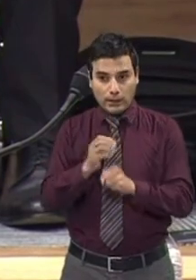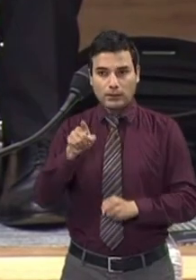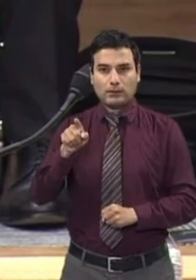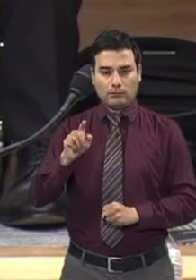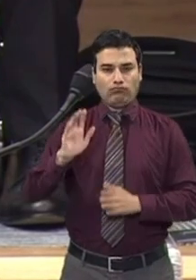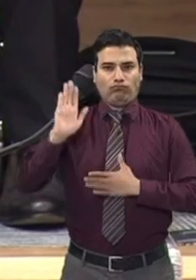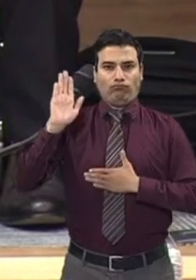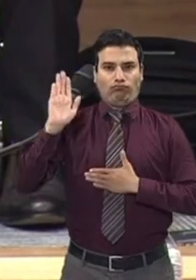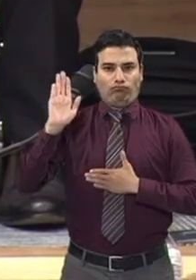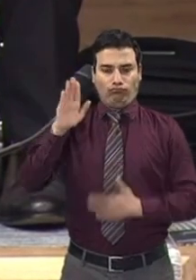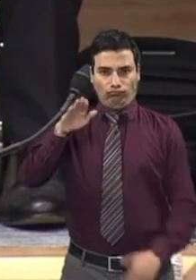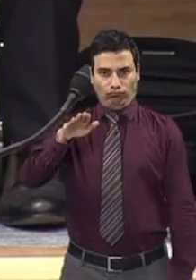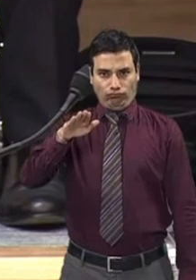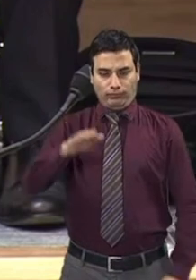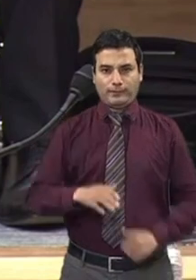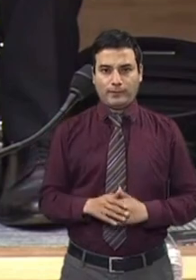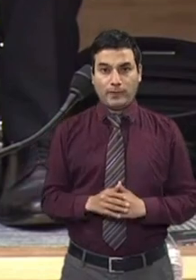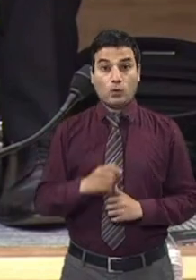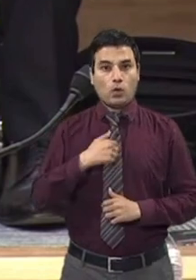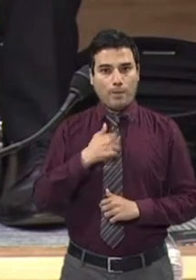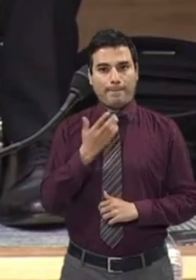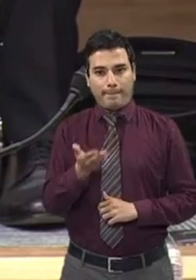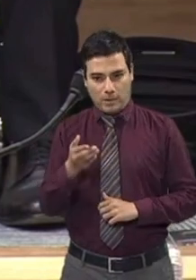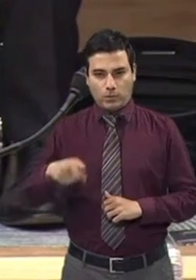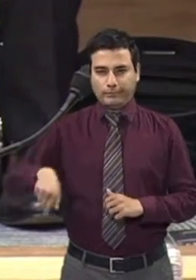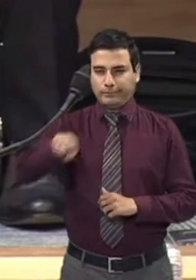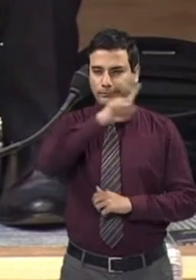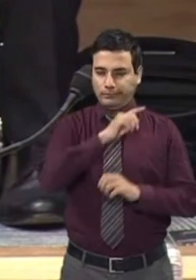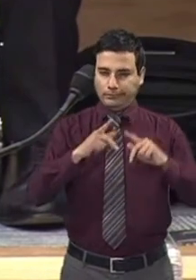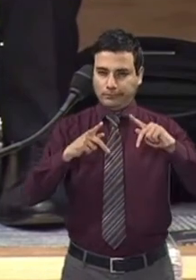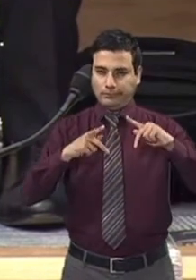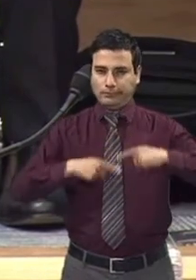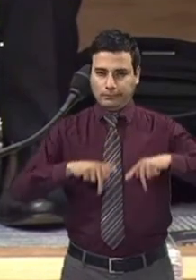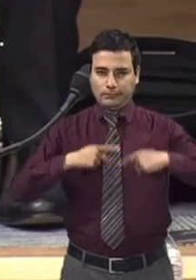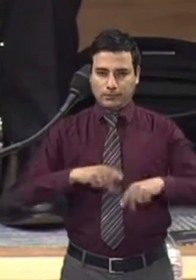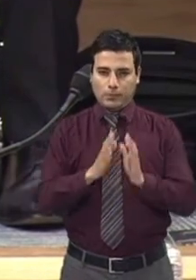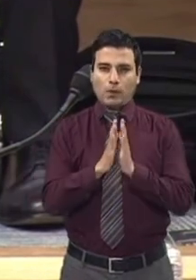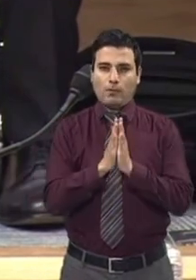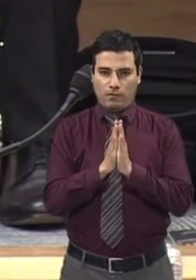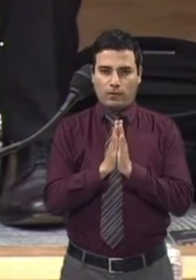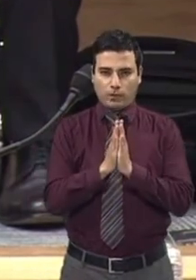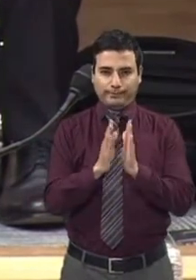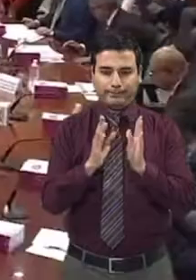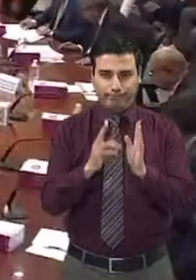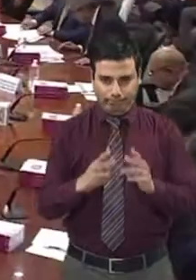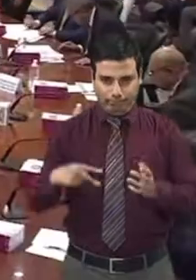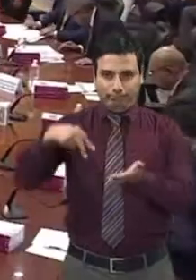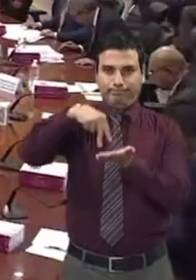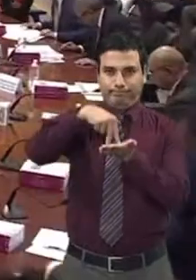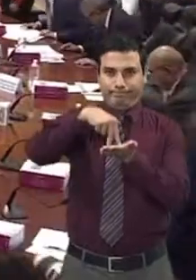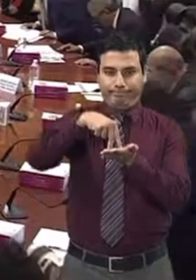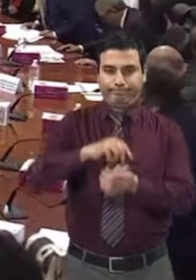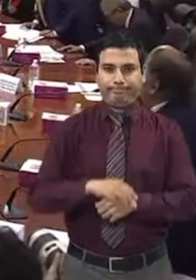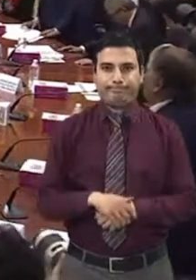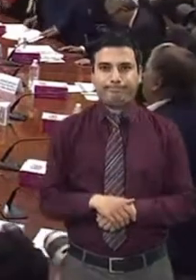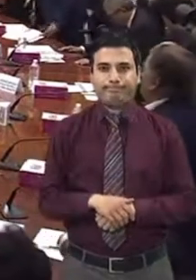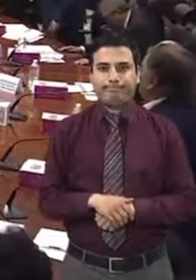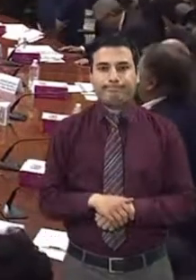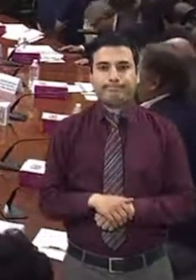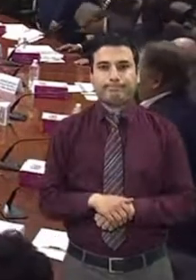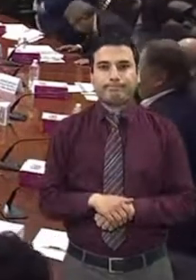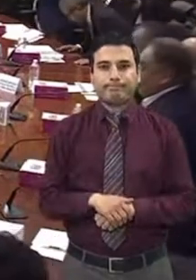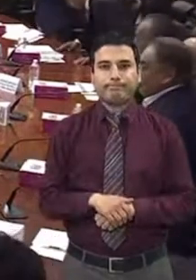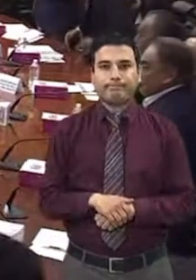encargo, por lo que pido de la manera más atenta a todas y a todos ustedes ponerse de pie.